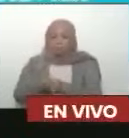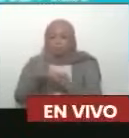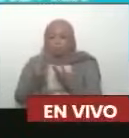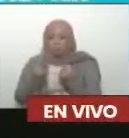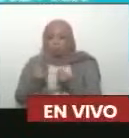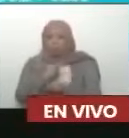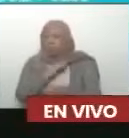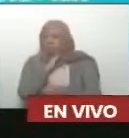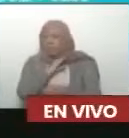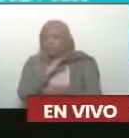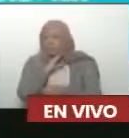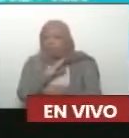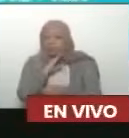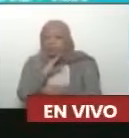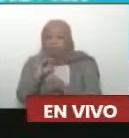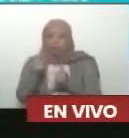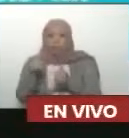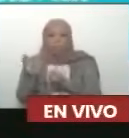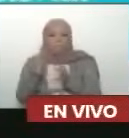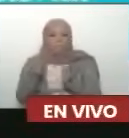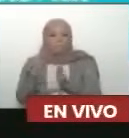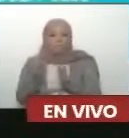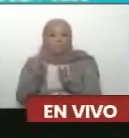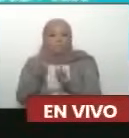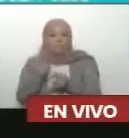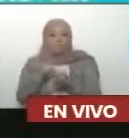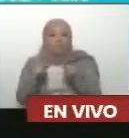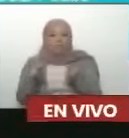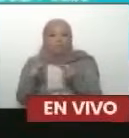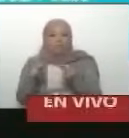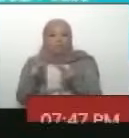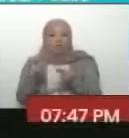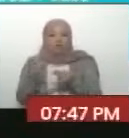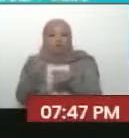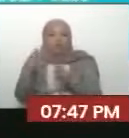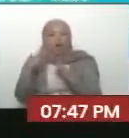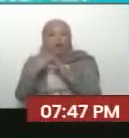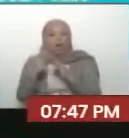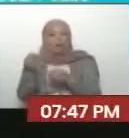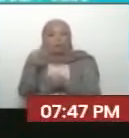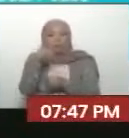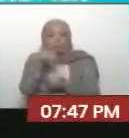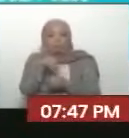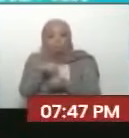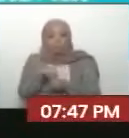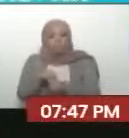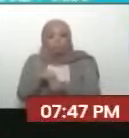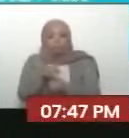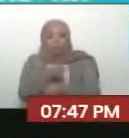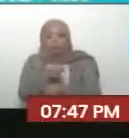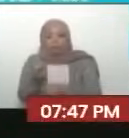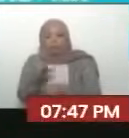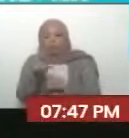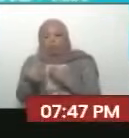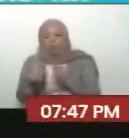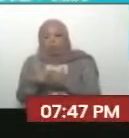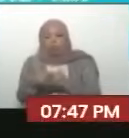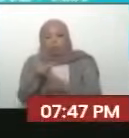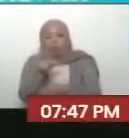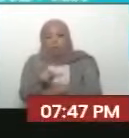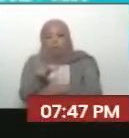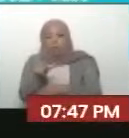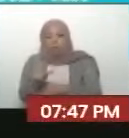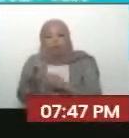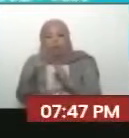empezando marzo, empezando la pandemia, decretamos lo que se llamó una cuarentena radical,